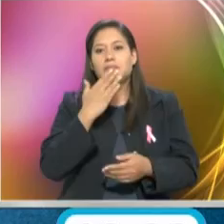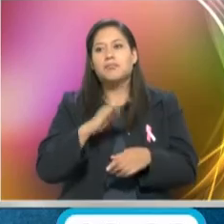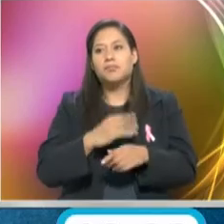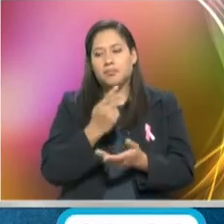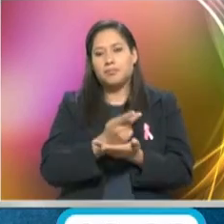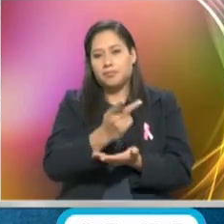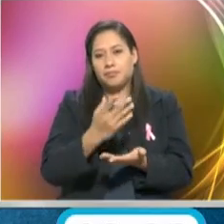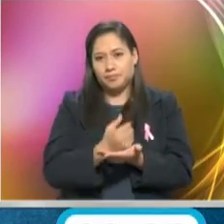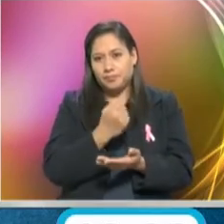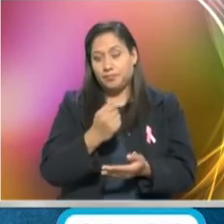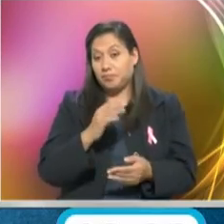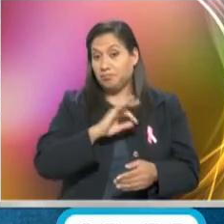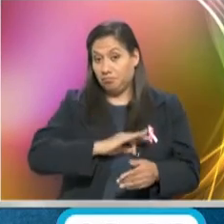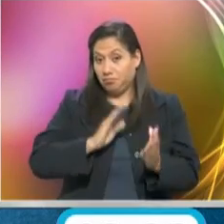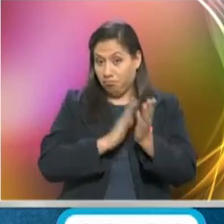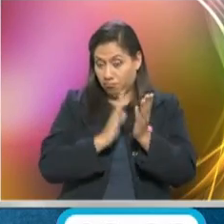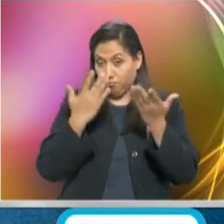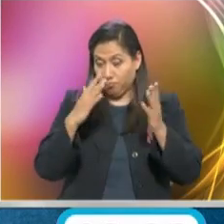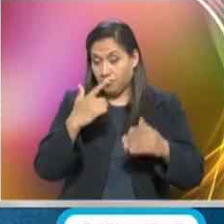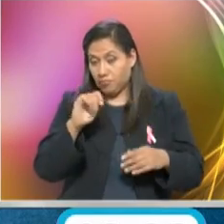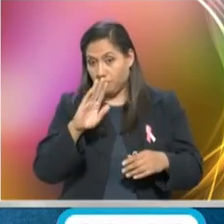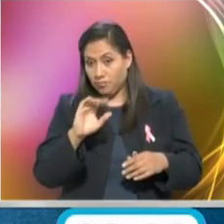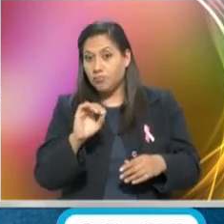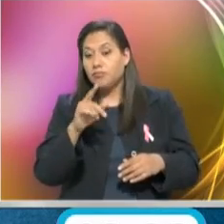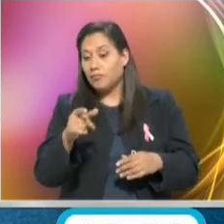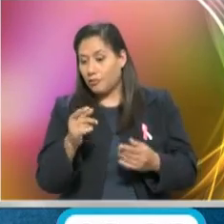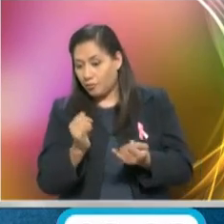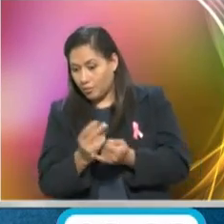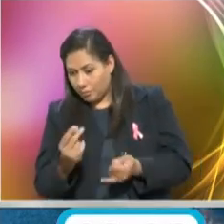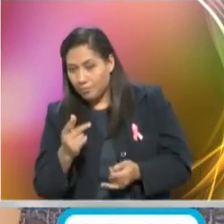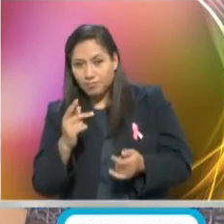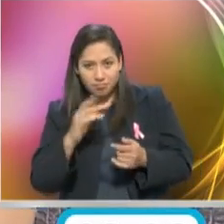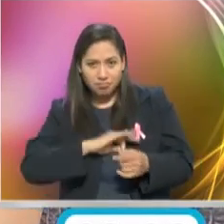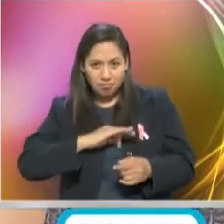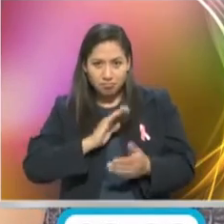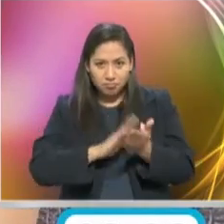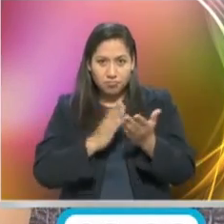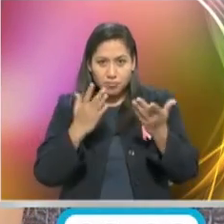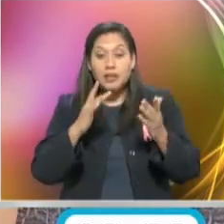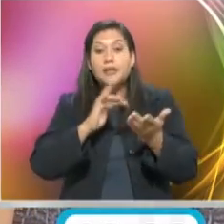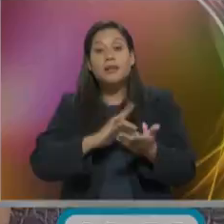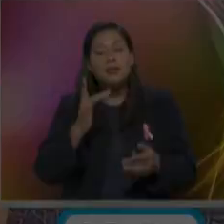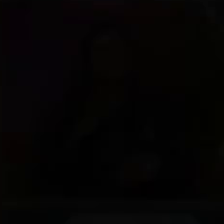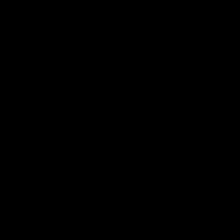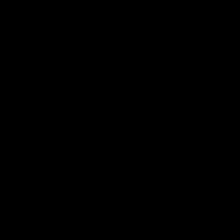bien, ¿no? Claro, Muchas muchísimas felicidades, Gabo. felicidades. Muchas Muchas gracias. felicidades a Matilda también. Sí, muchas gracias. Gracias por acompañarnos.